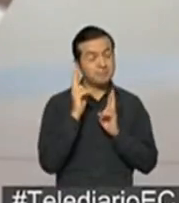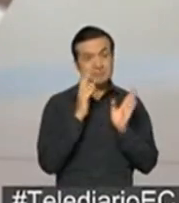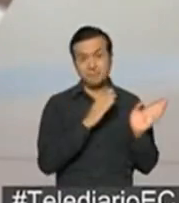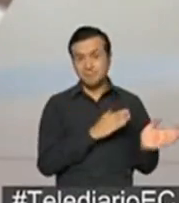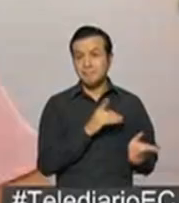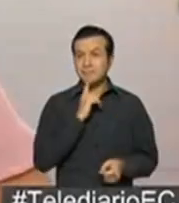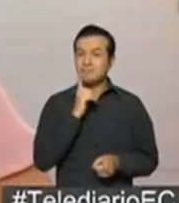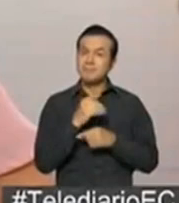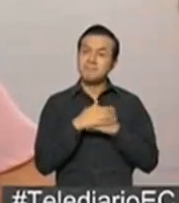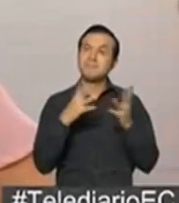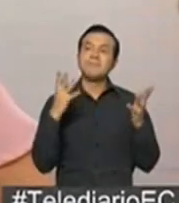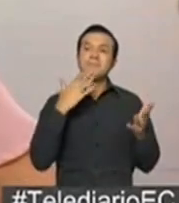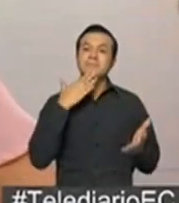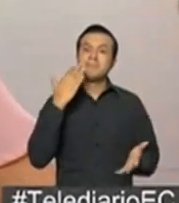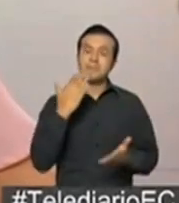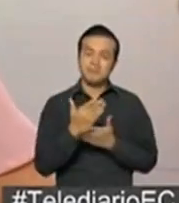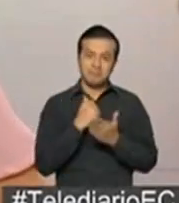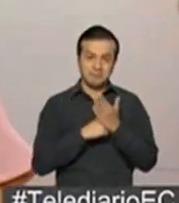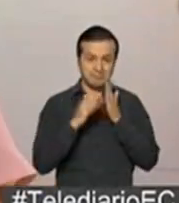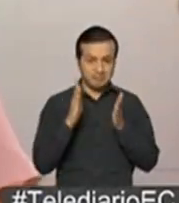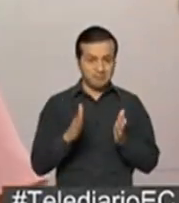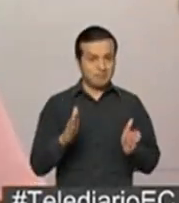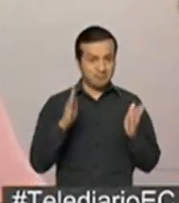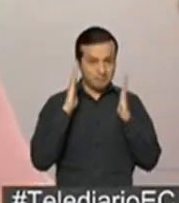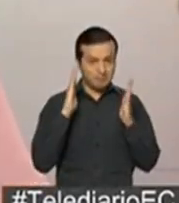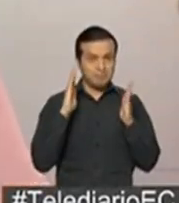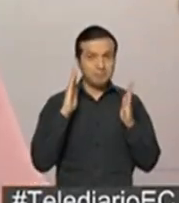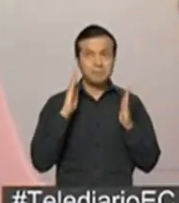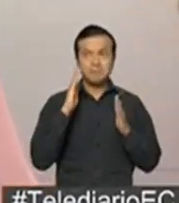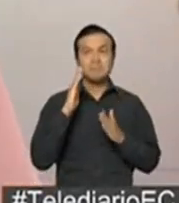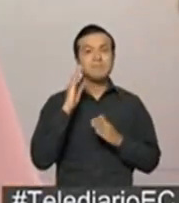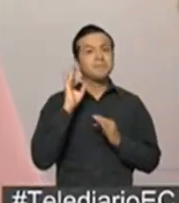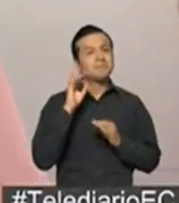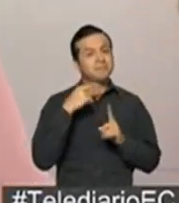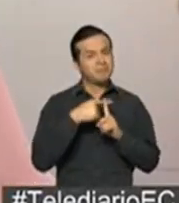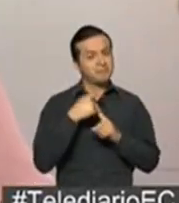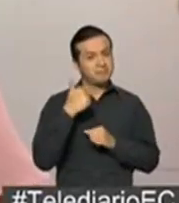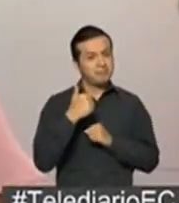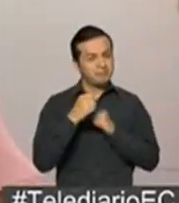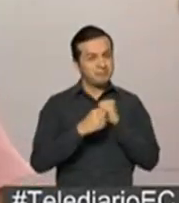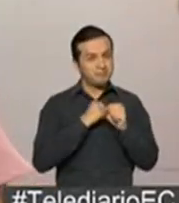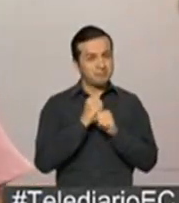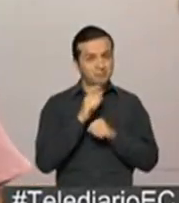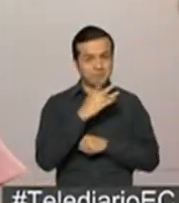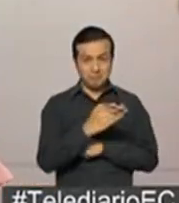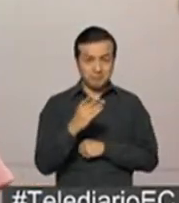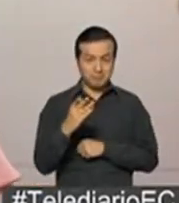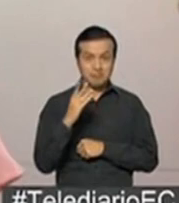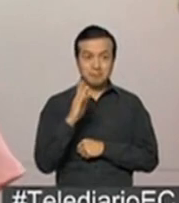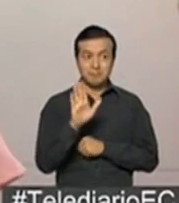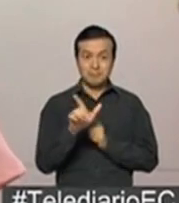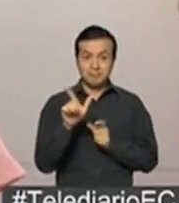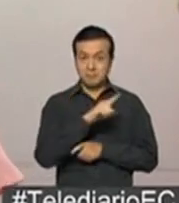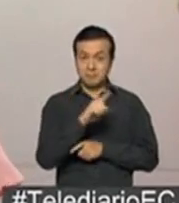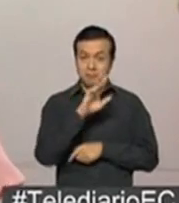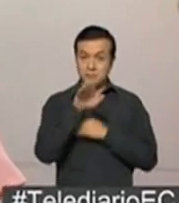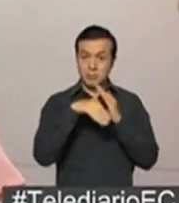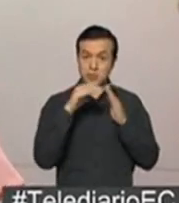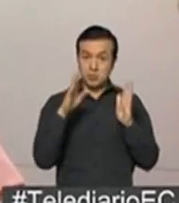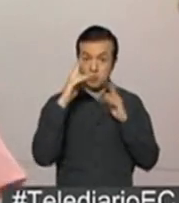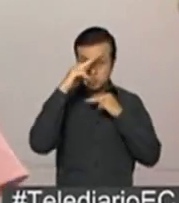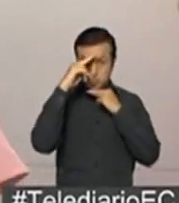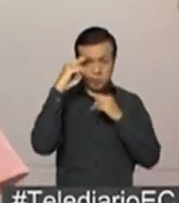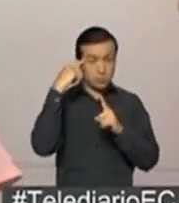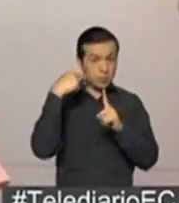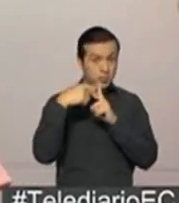será seguramente. Muchísimas gracias, ministra, por acompañarnos. Un buen año 2020 para usted y por supuesto que las noticias sean